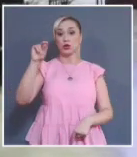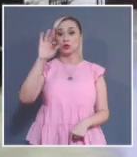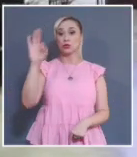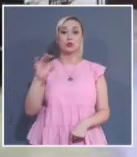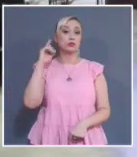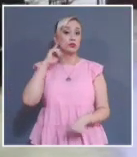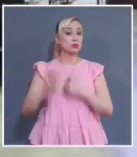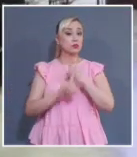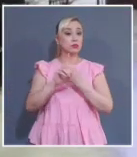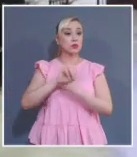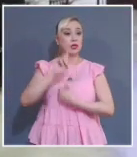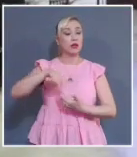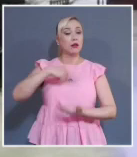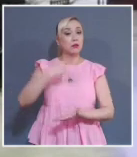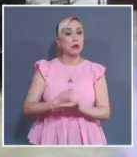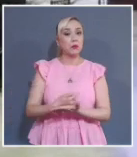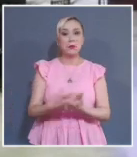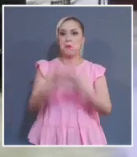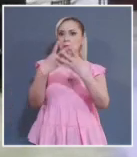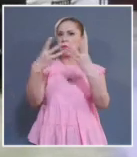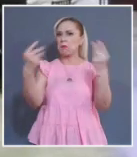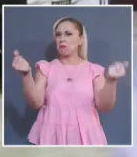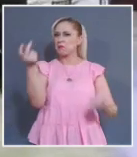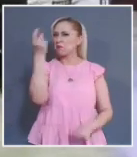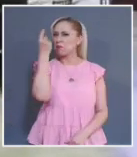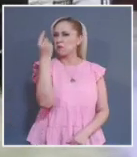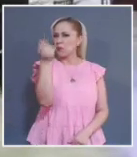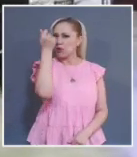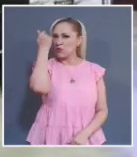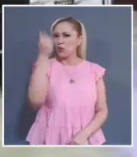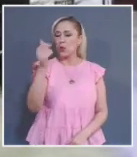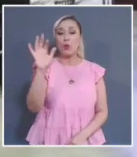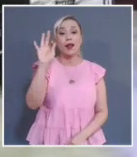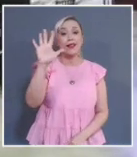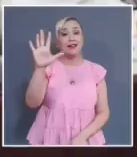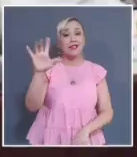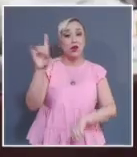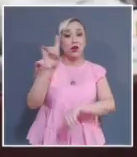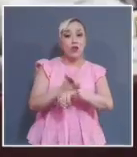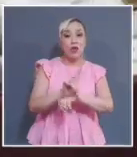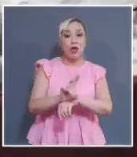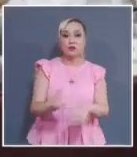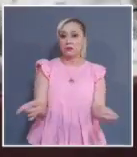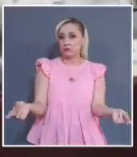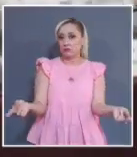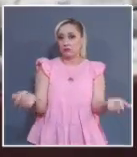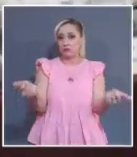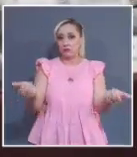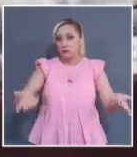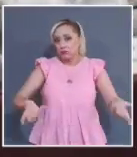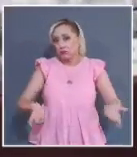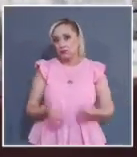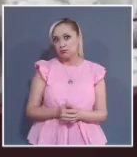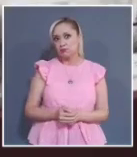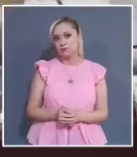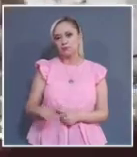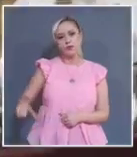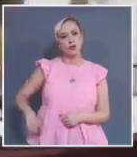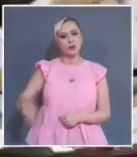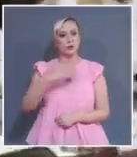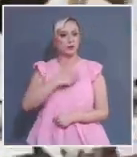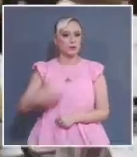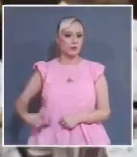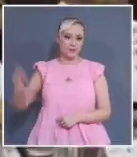Tamaulipas se están resolviendo en menos de 45 días. El gobernador de Tamaulipas, Américo